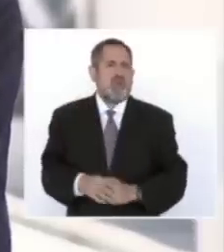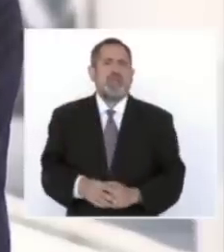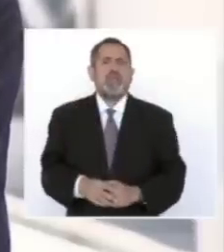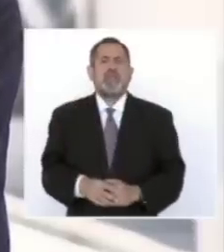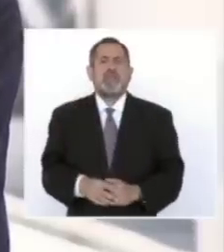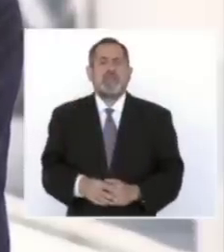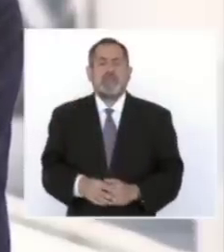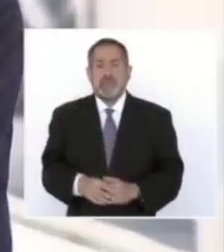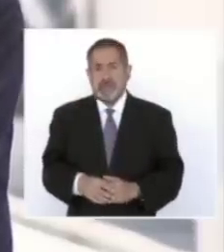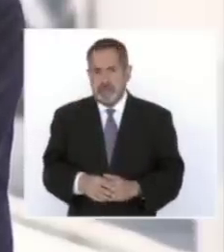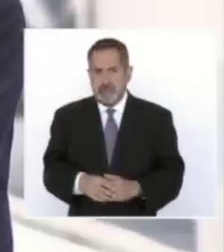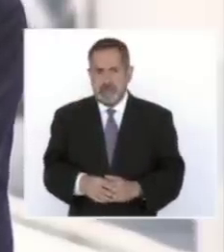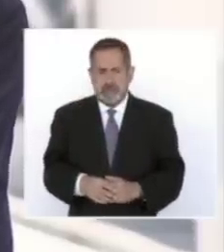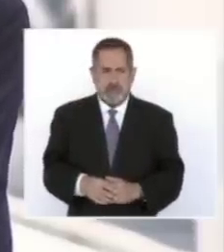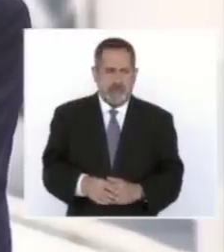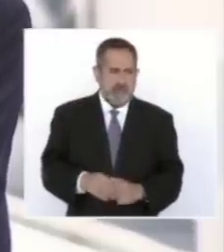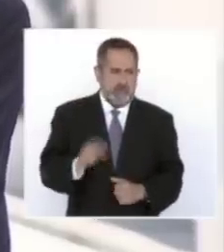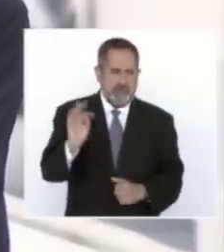Si